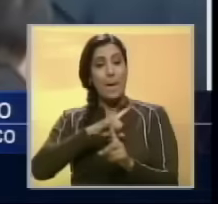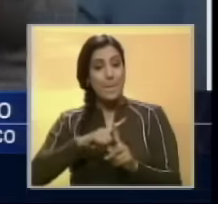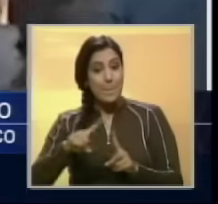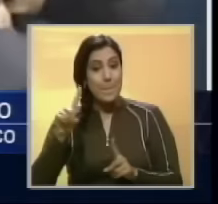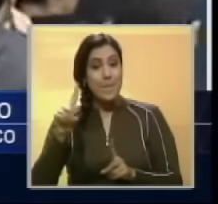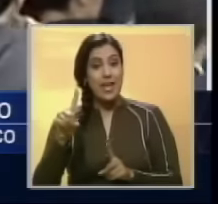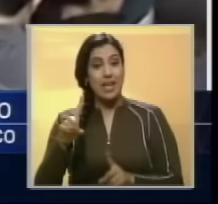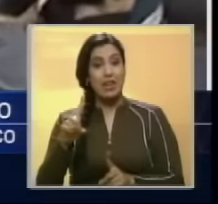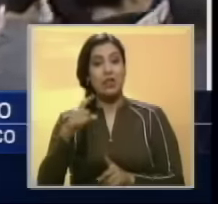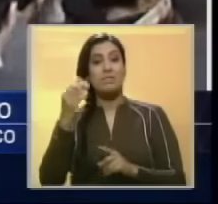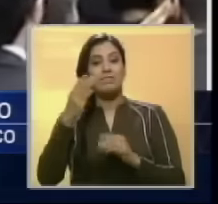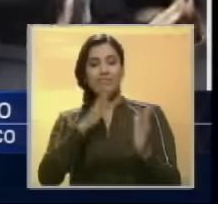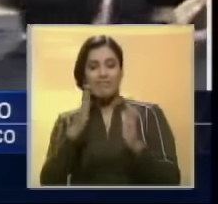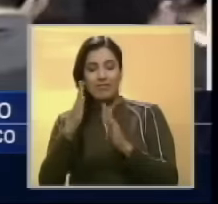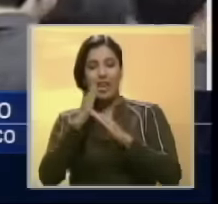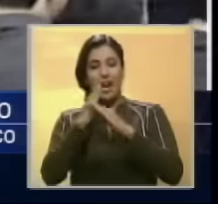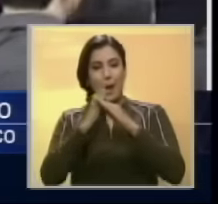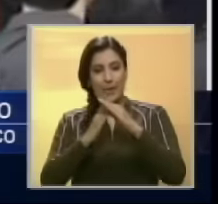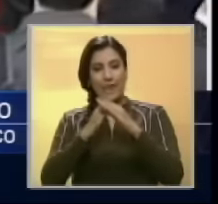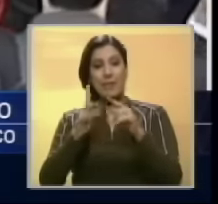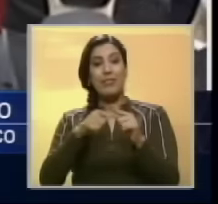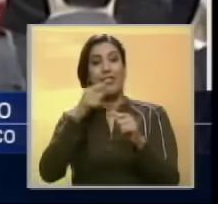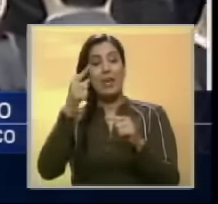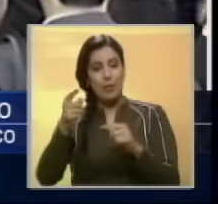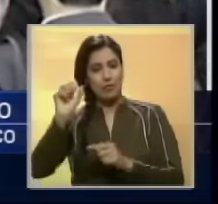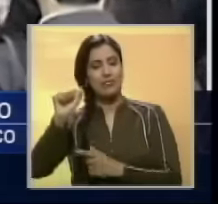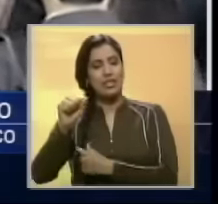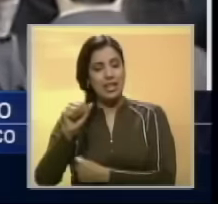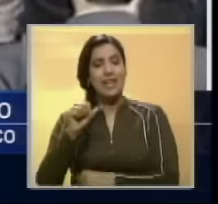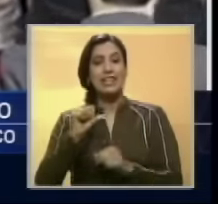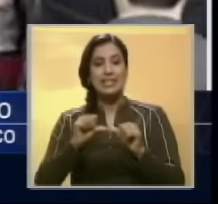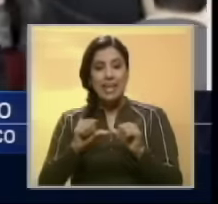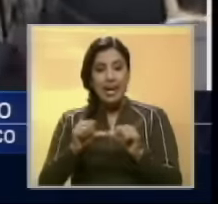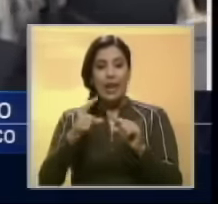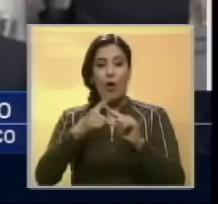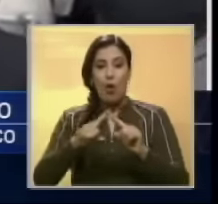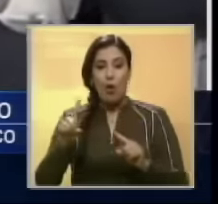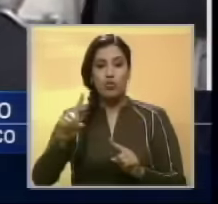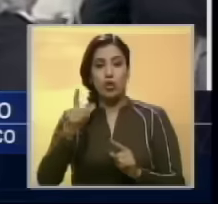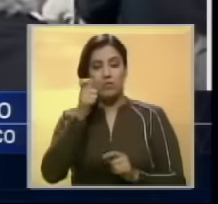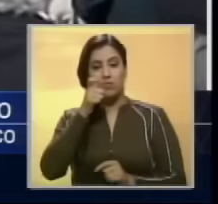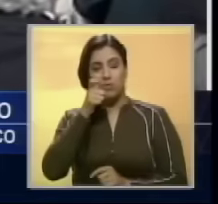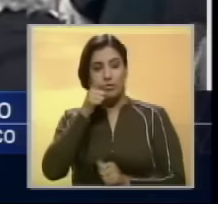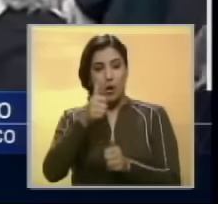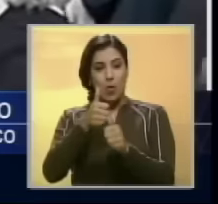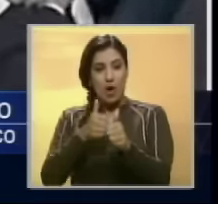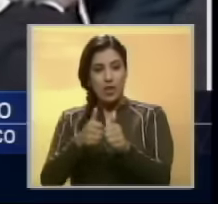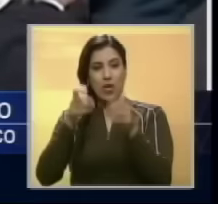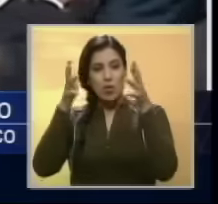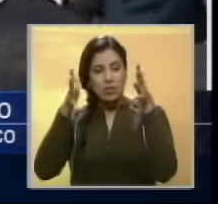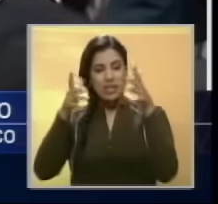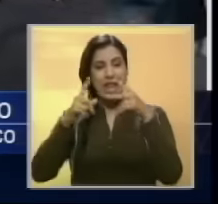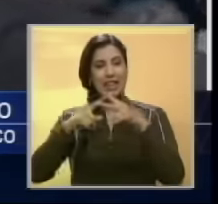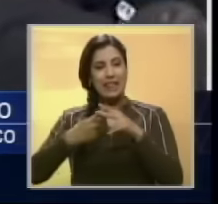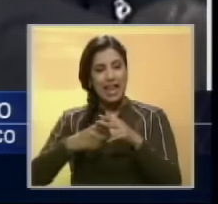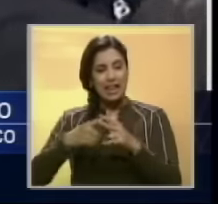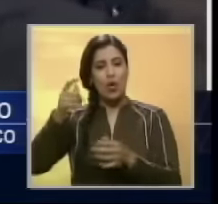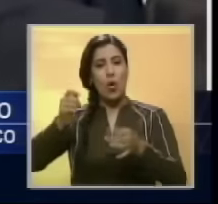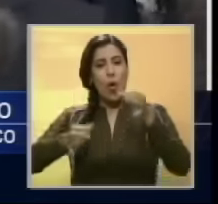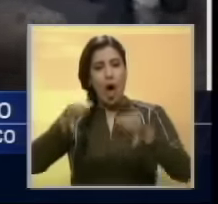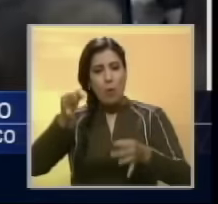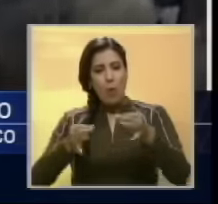porcentaje determinado Prácticamente la mitad y luego sí eh permanecerá con custodia por supuesto y con asesores técnicos y